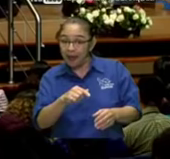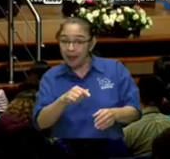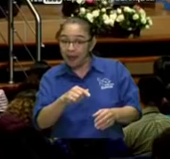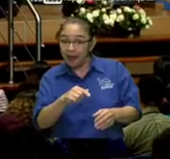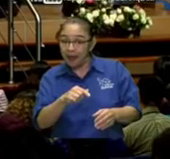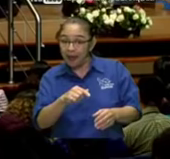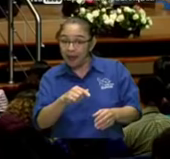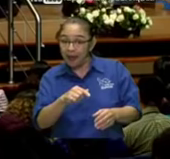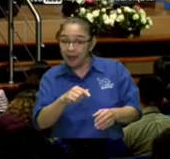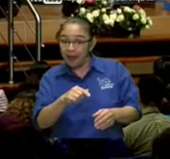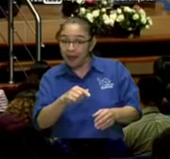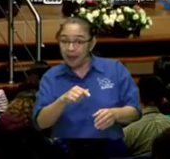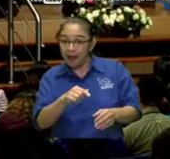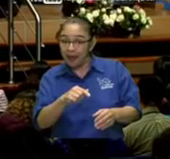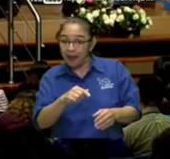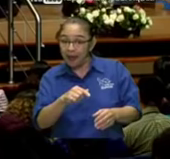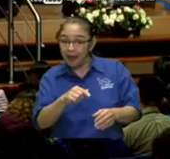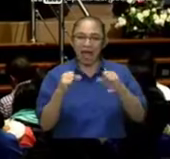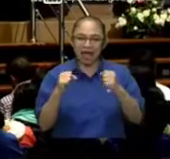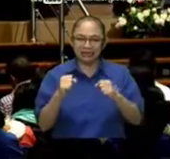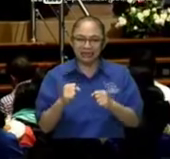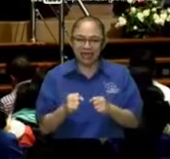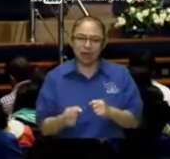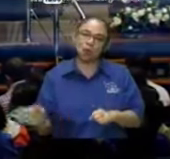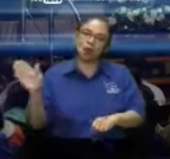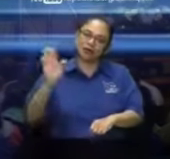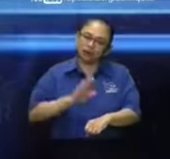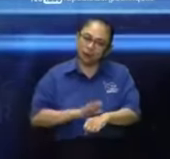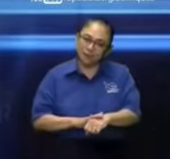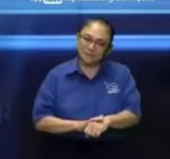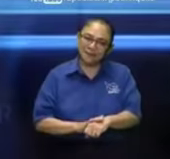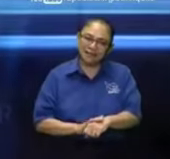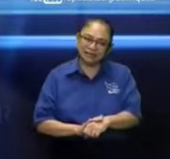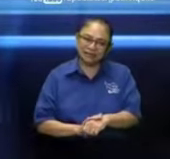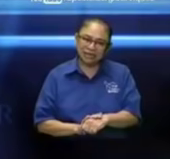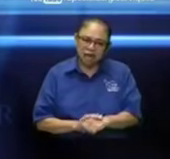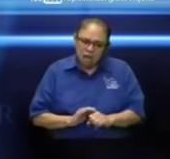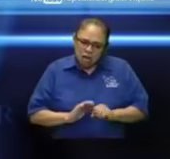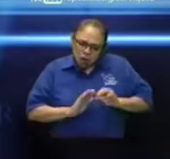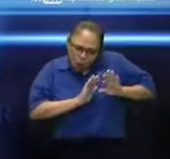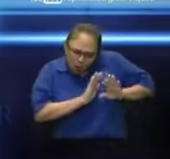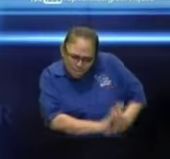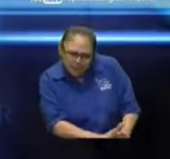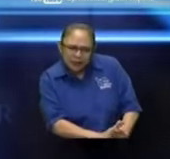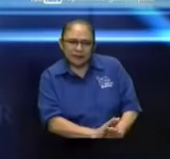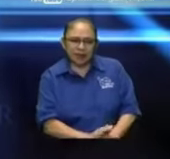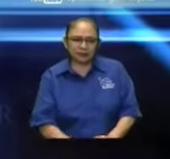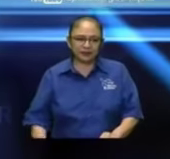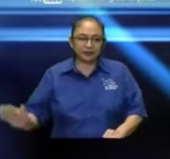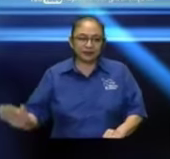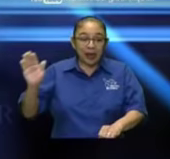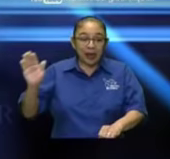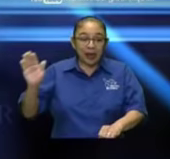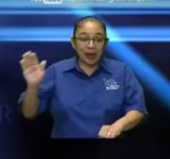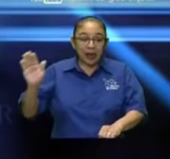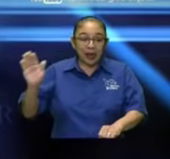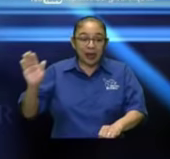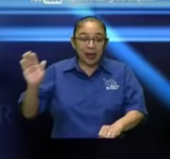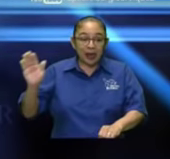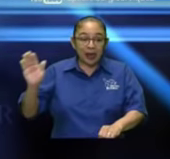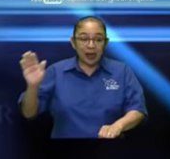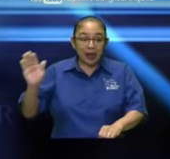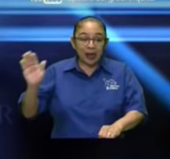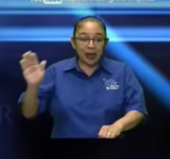Éxodo 1:12 dice, pero cuanto más los oprimían, más se multiplicaban. O sea, era más adverso